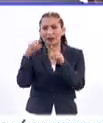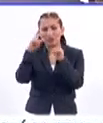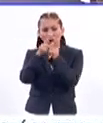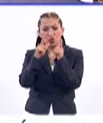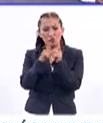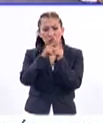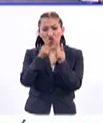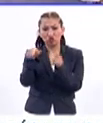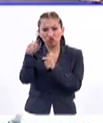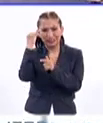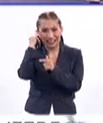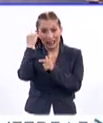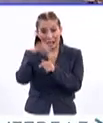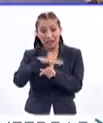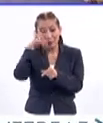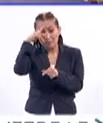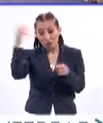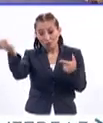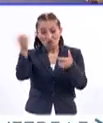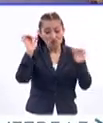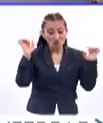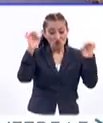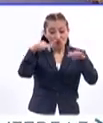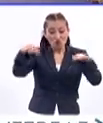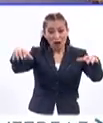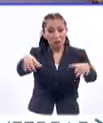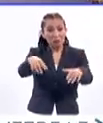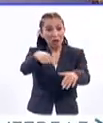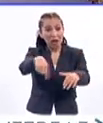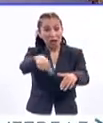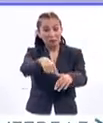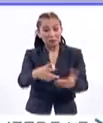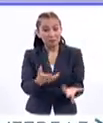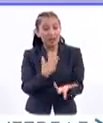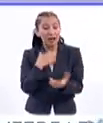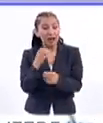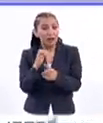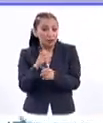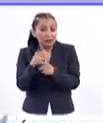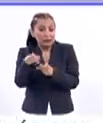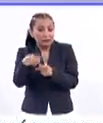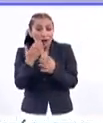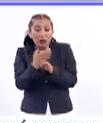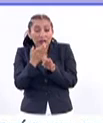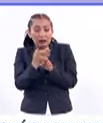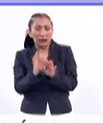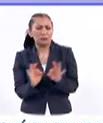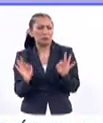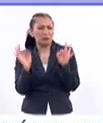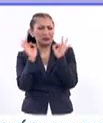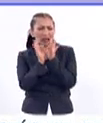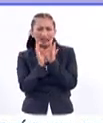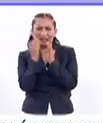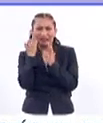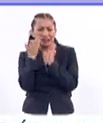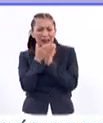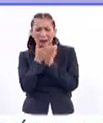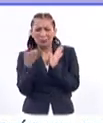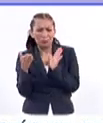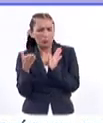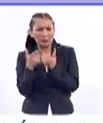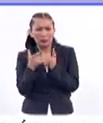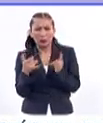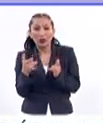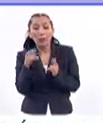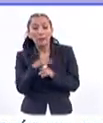etnias que están en México. Entonces, creo que surge en un momento coyuntural, se puede decir, en el que se